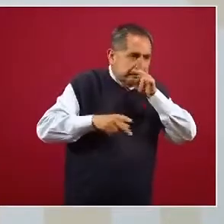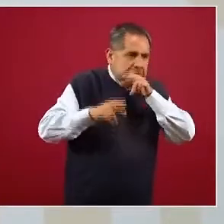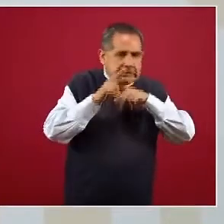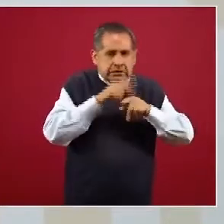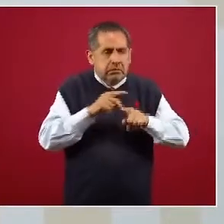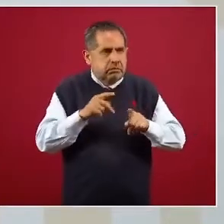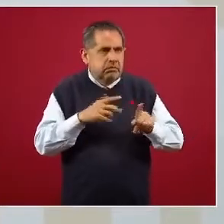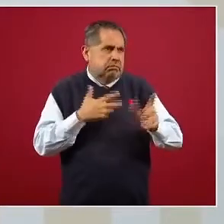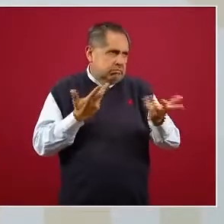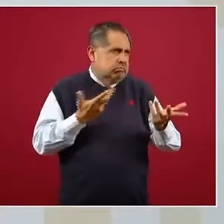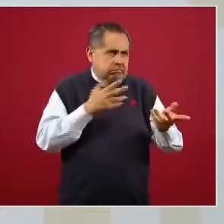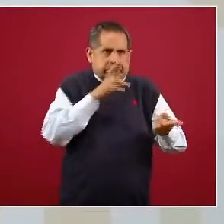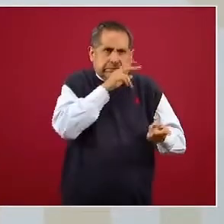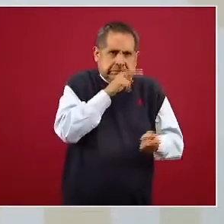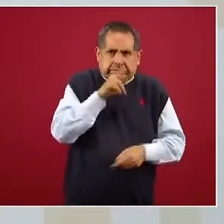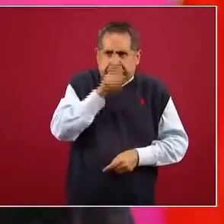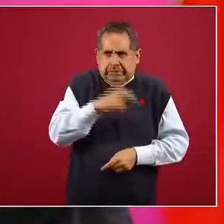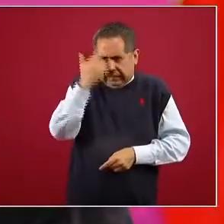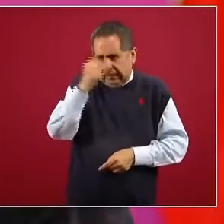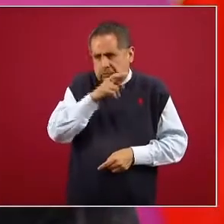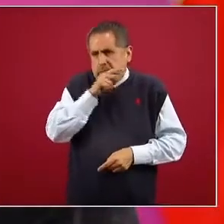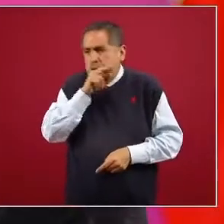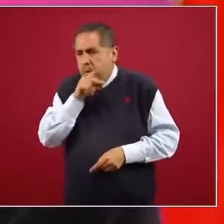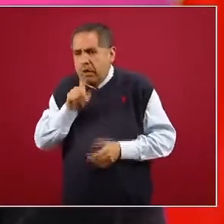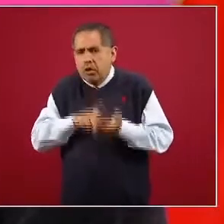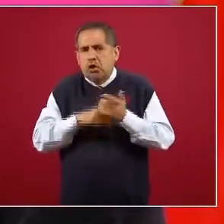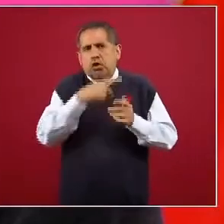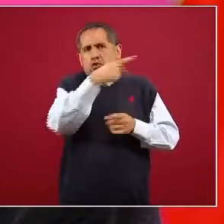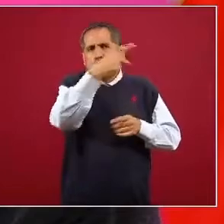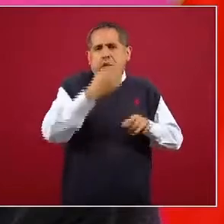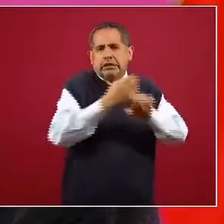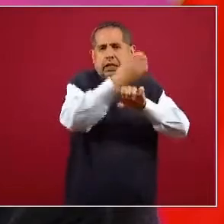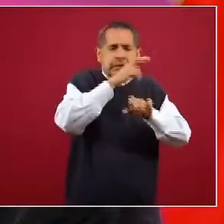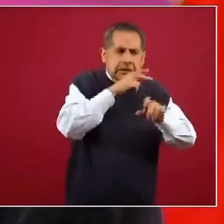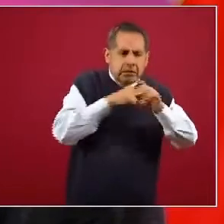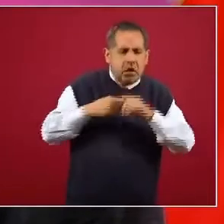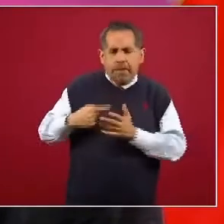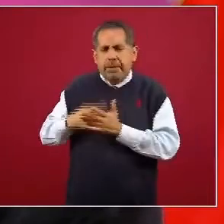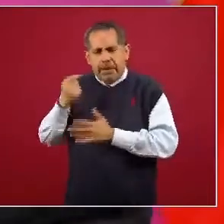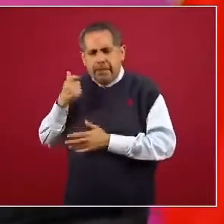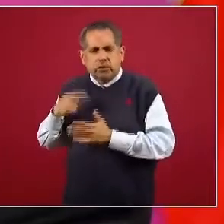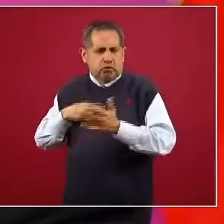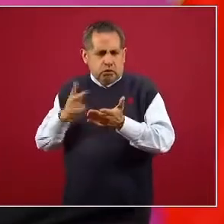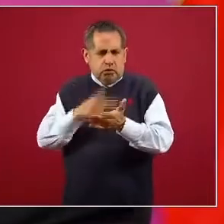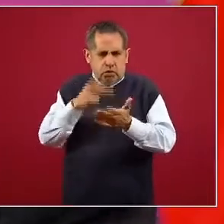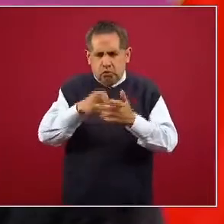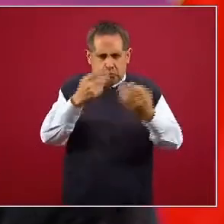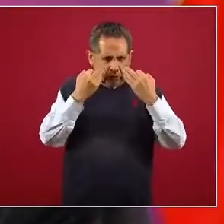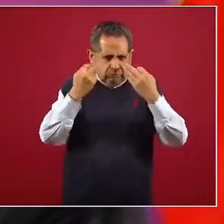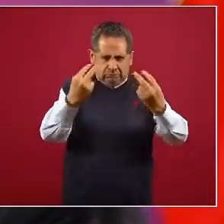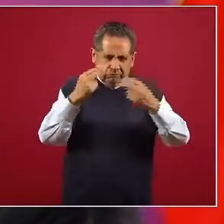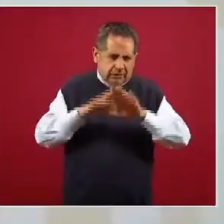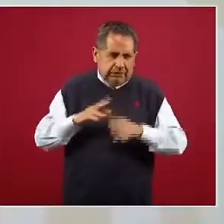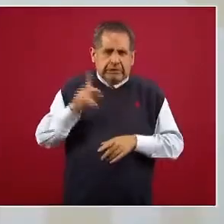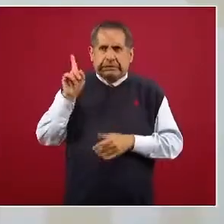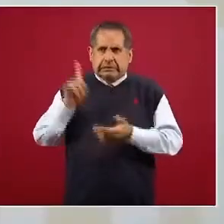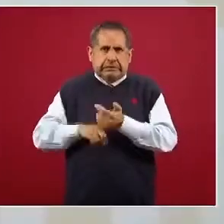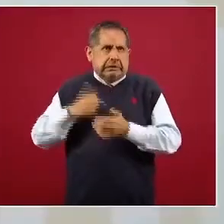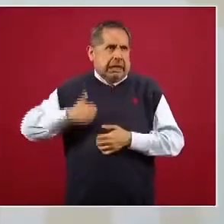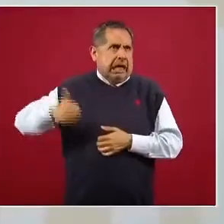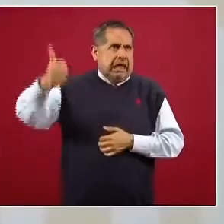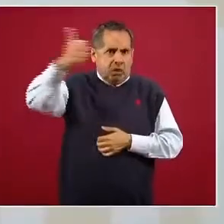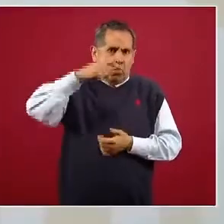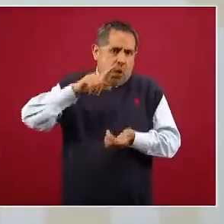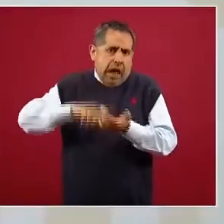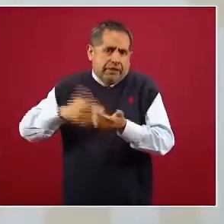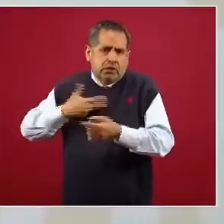parecen absolutamente legítimas. Absolutamente. Esto no es la primera vez que lo digo. Ustedes lo han oído, ustedes lo han oído. Cada vez que hablamos